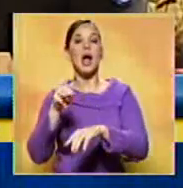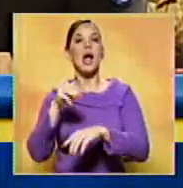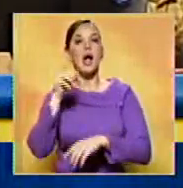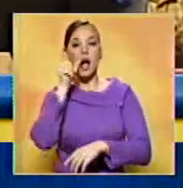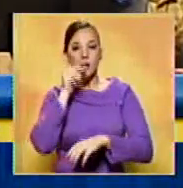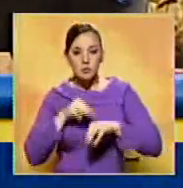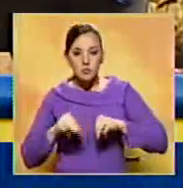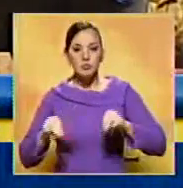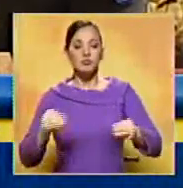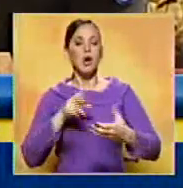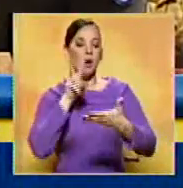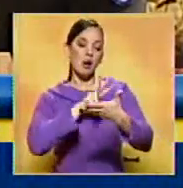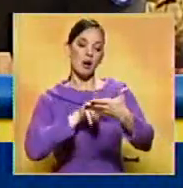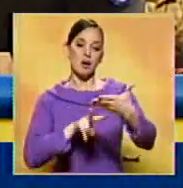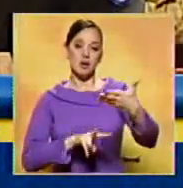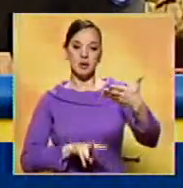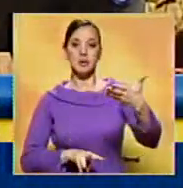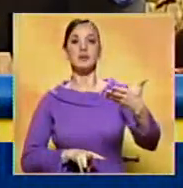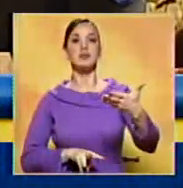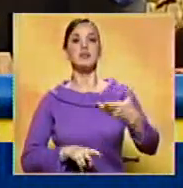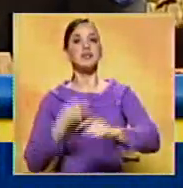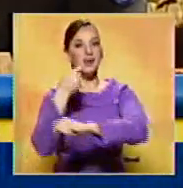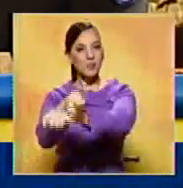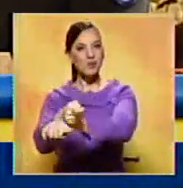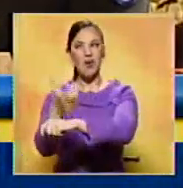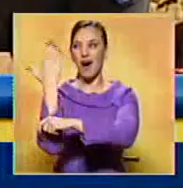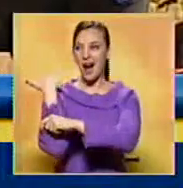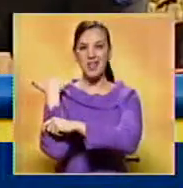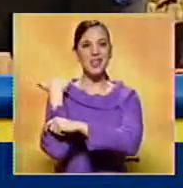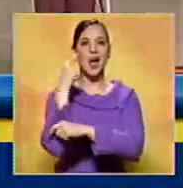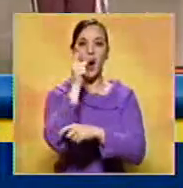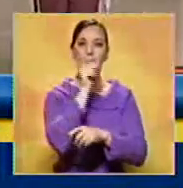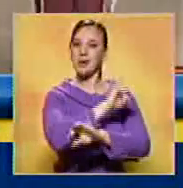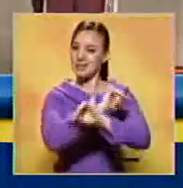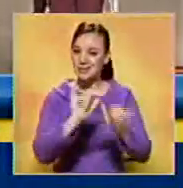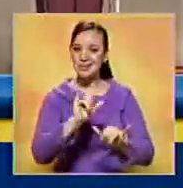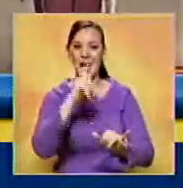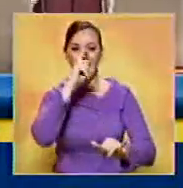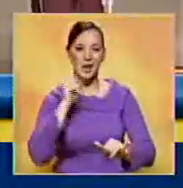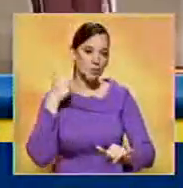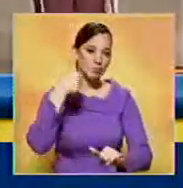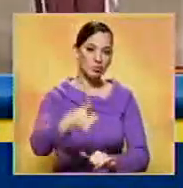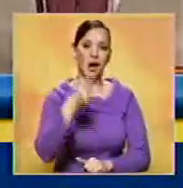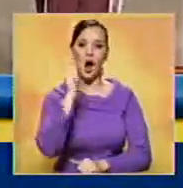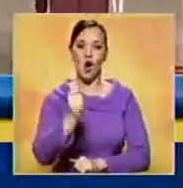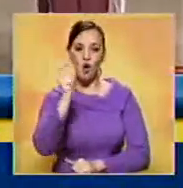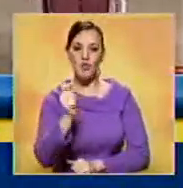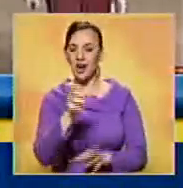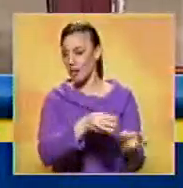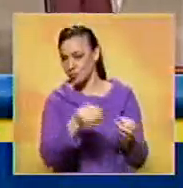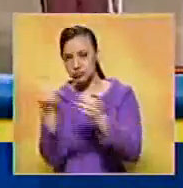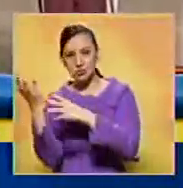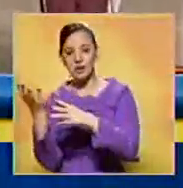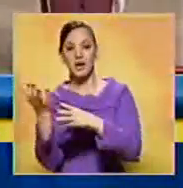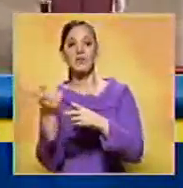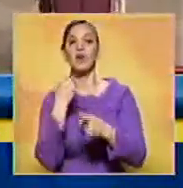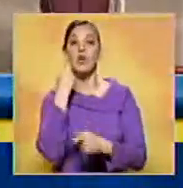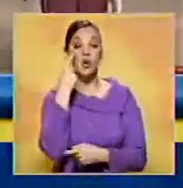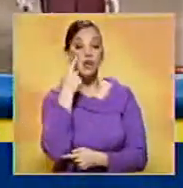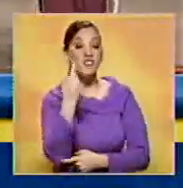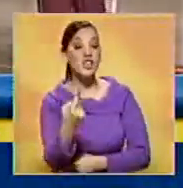encargado de dar las palabras en representación de la promoción de 1984, alertó que seguirán atentos ante cualquier intento